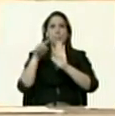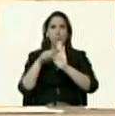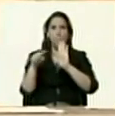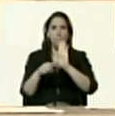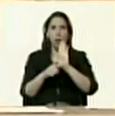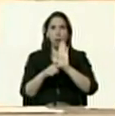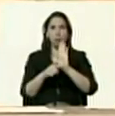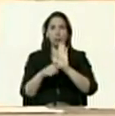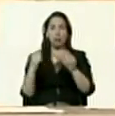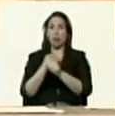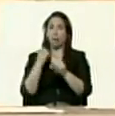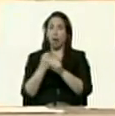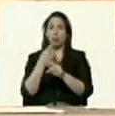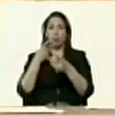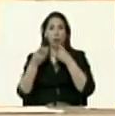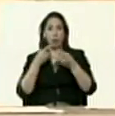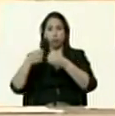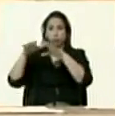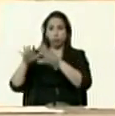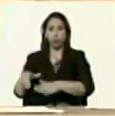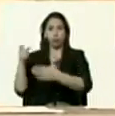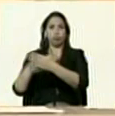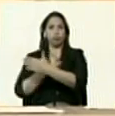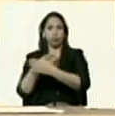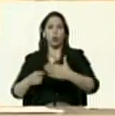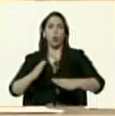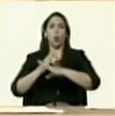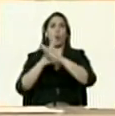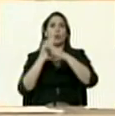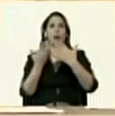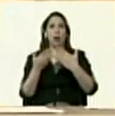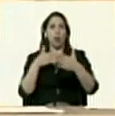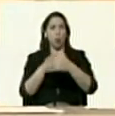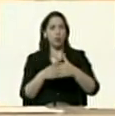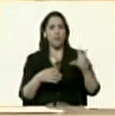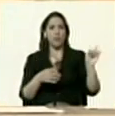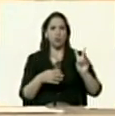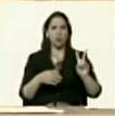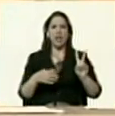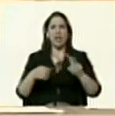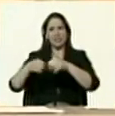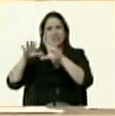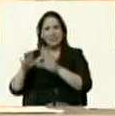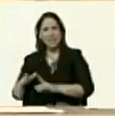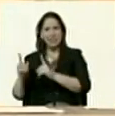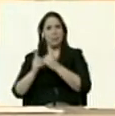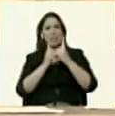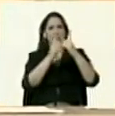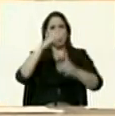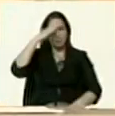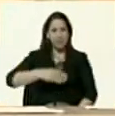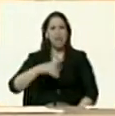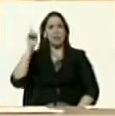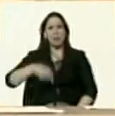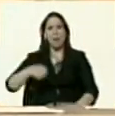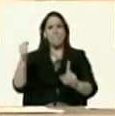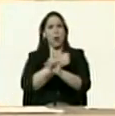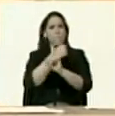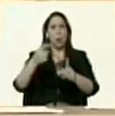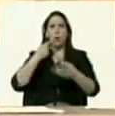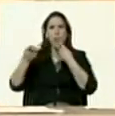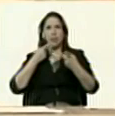diálogo. El cese de las sanciones contra Venezuela, el cese de las amenazas militares, el cese de las agresiones políticas.